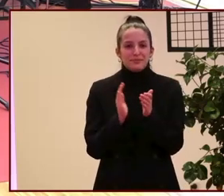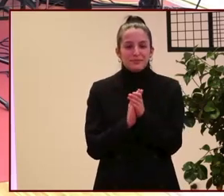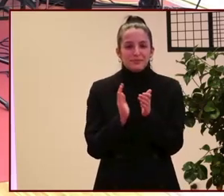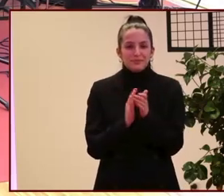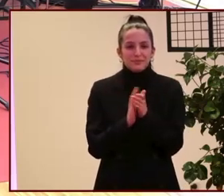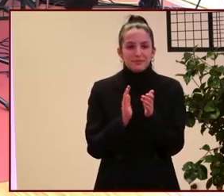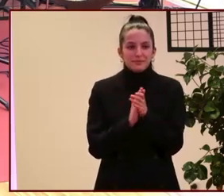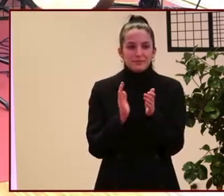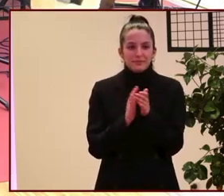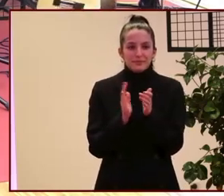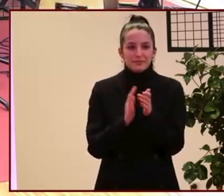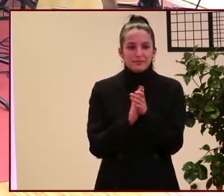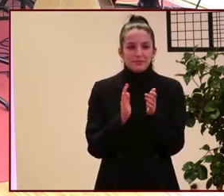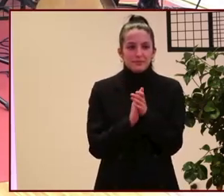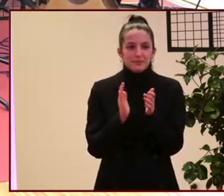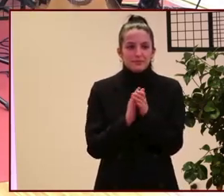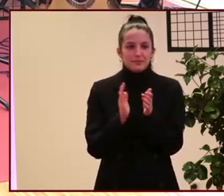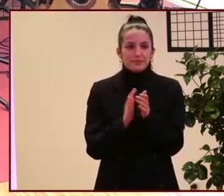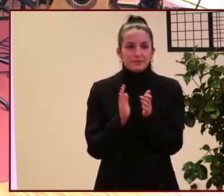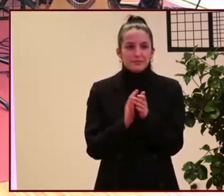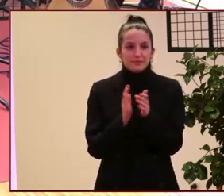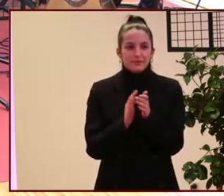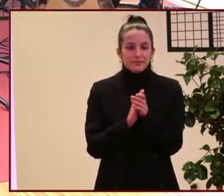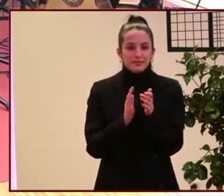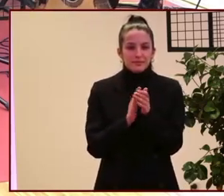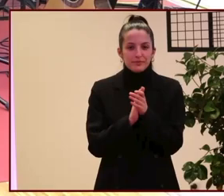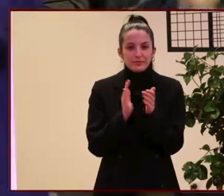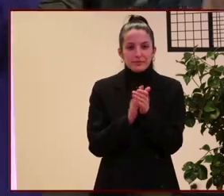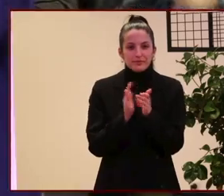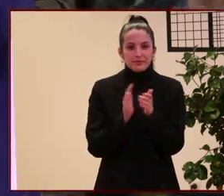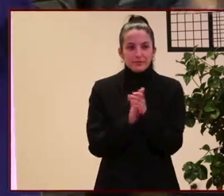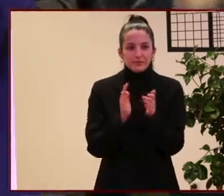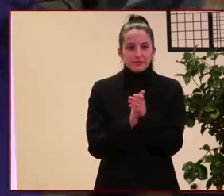búsquenos en redes en granjas hasta siempre